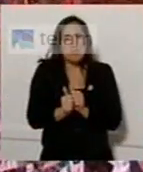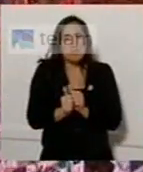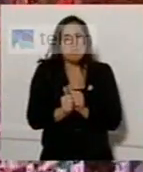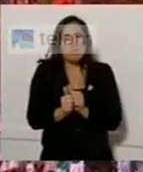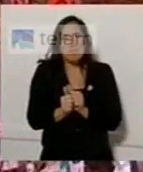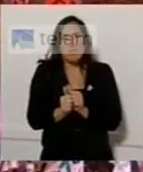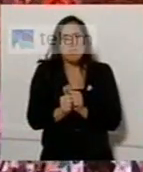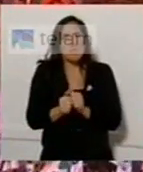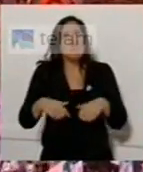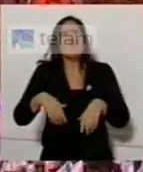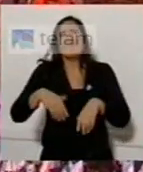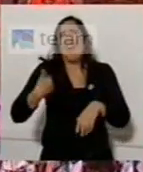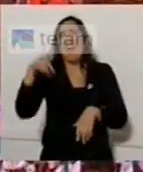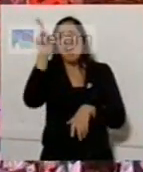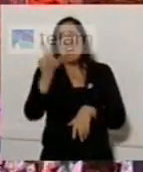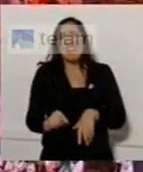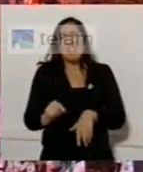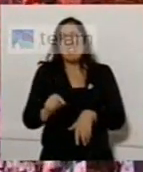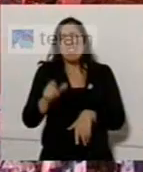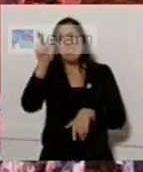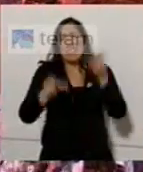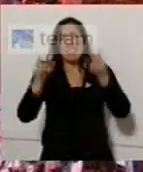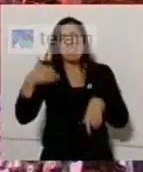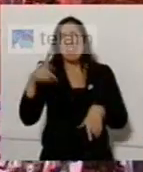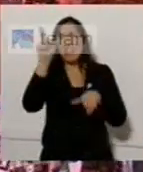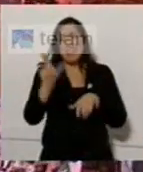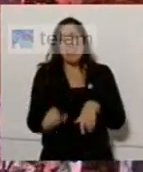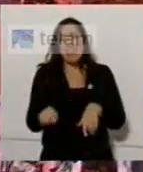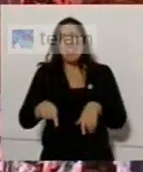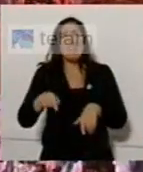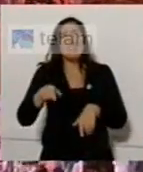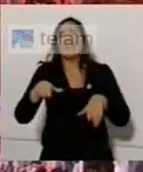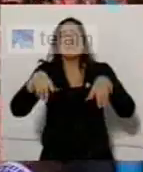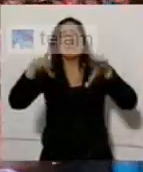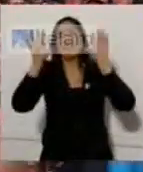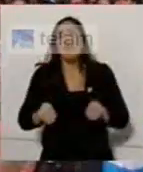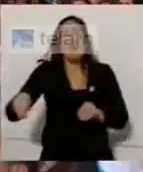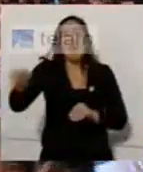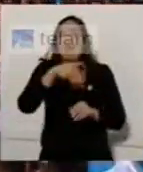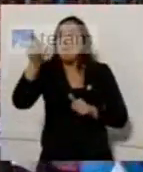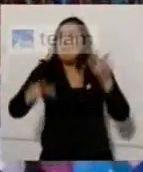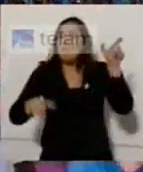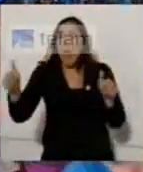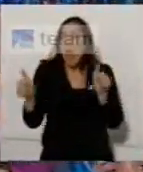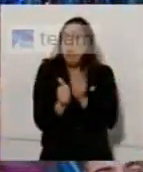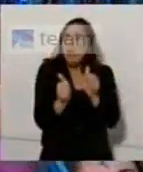de todos los argentinos que creen en este proyecto. También quiero agradecer